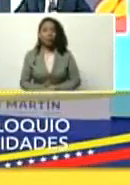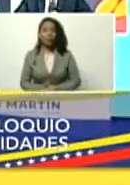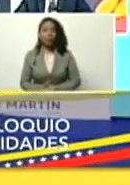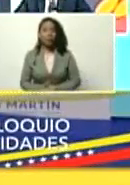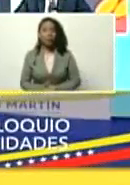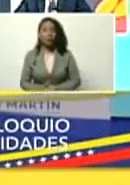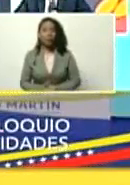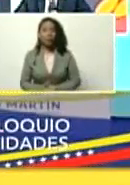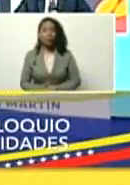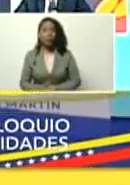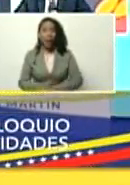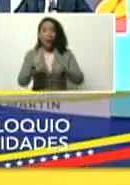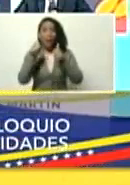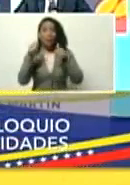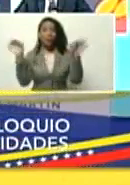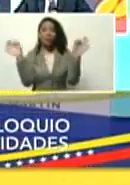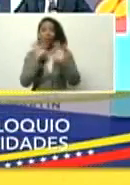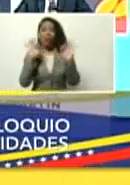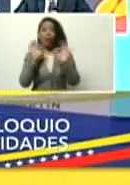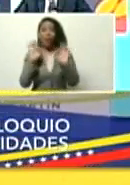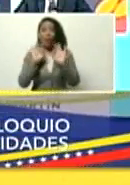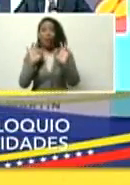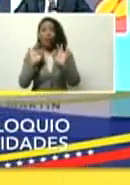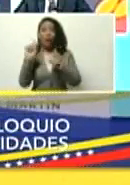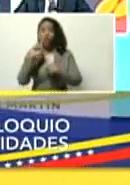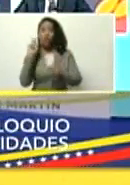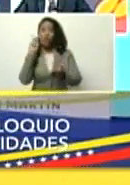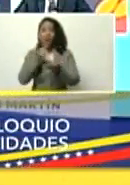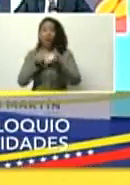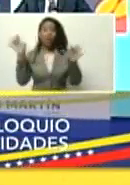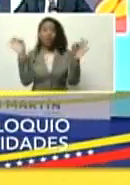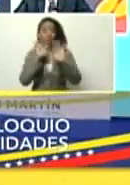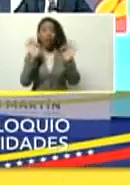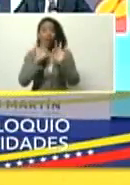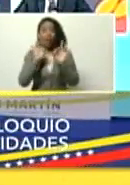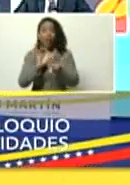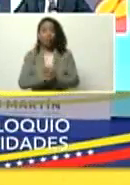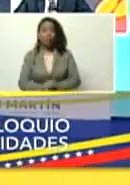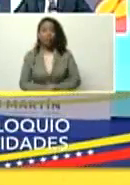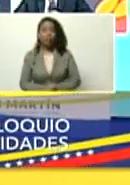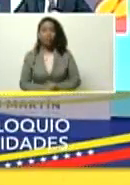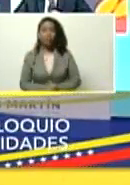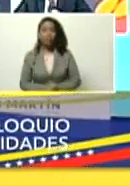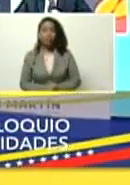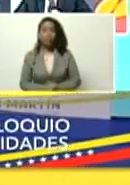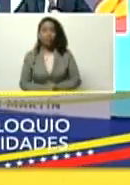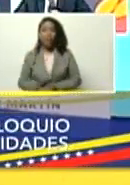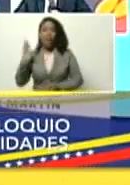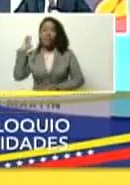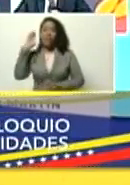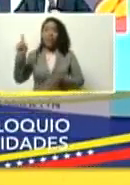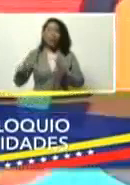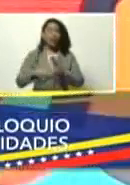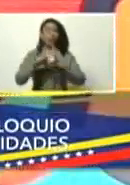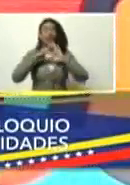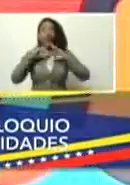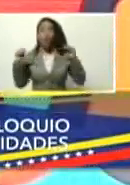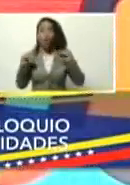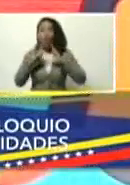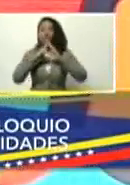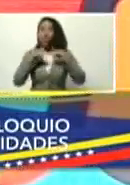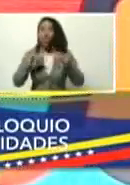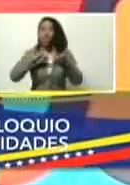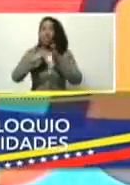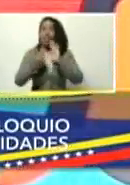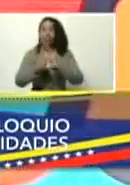No vienen de la nada, no llegaron de la nada, vienen del todo, y el todo es la